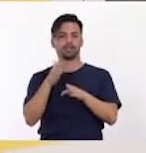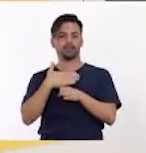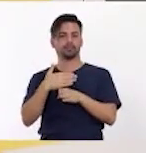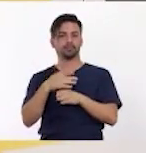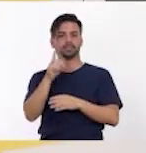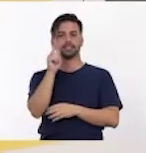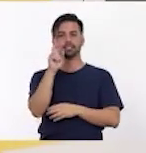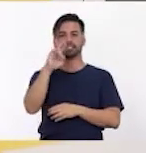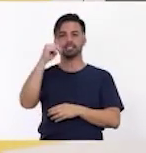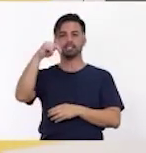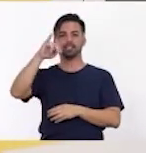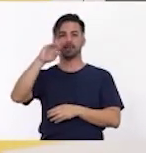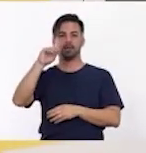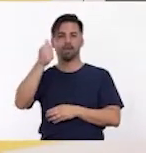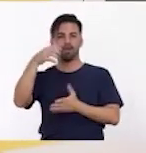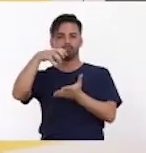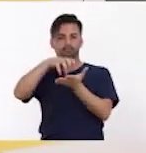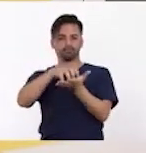otras muchas.